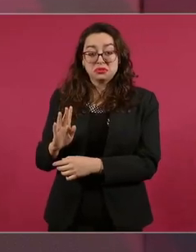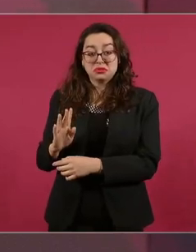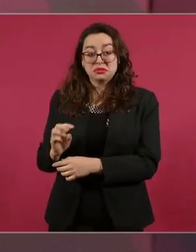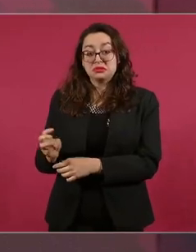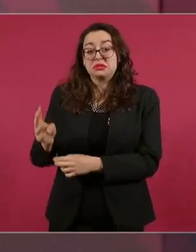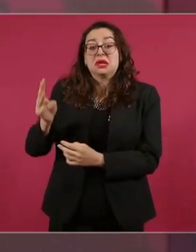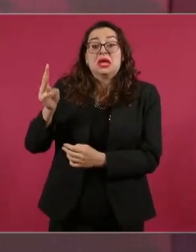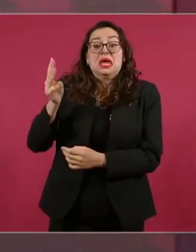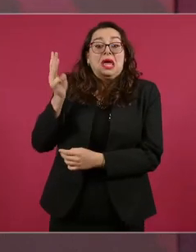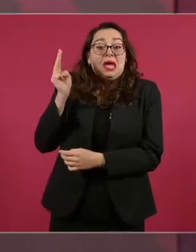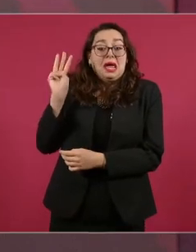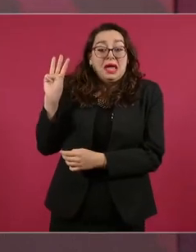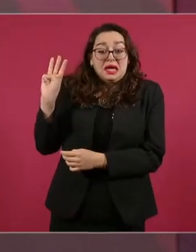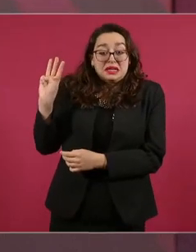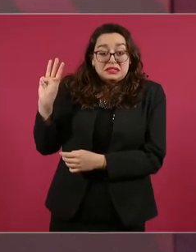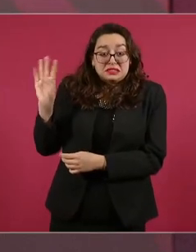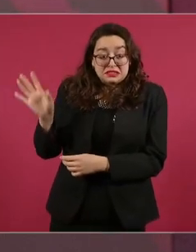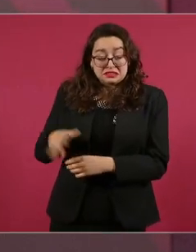tres